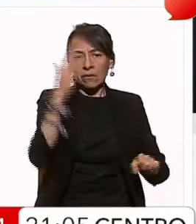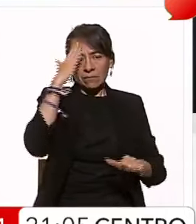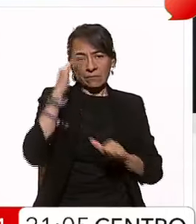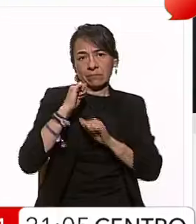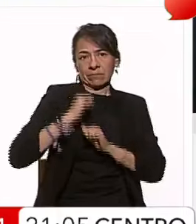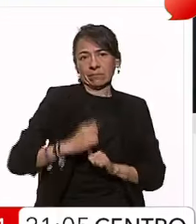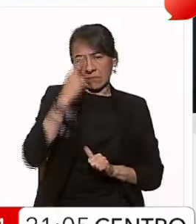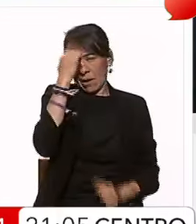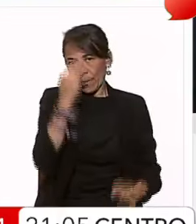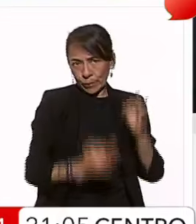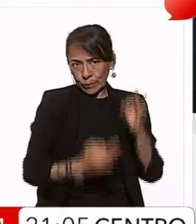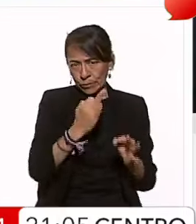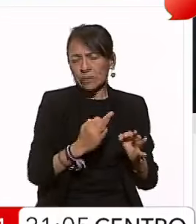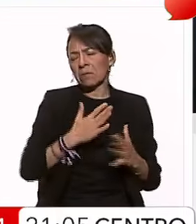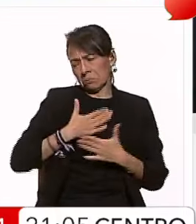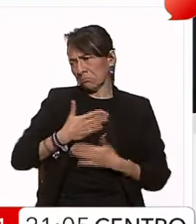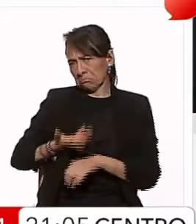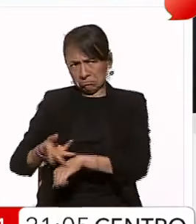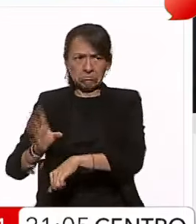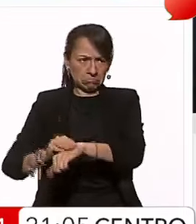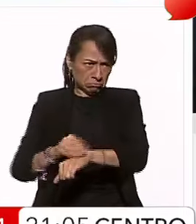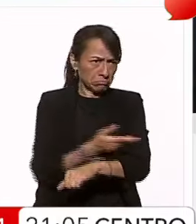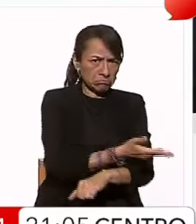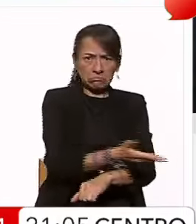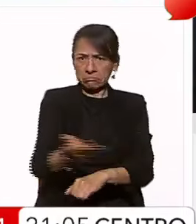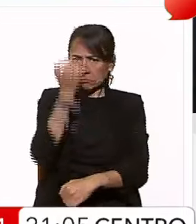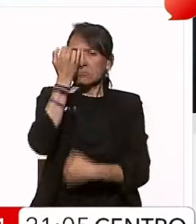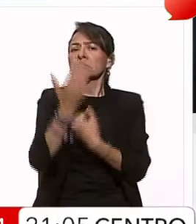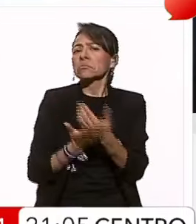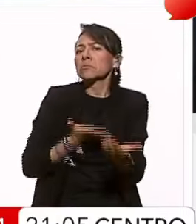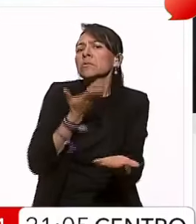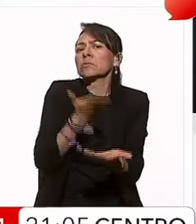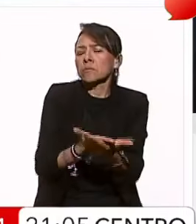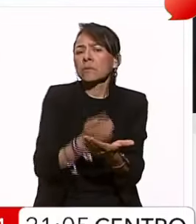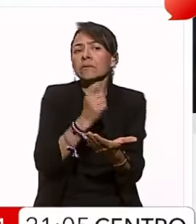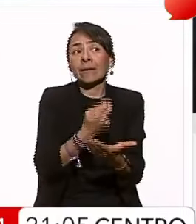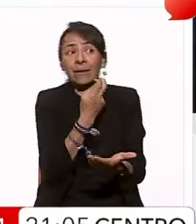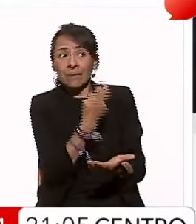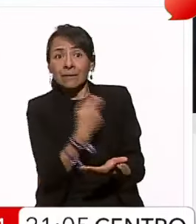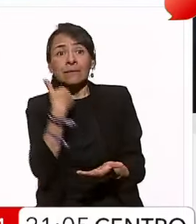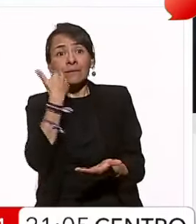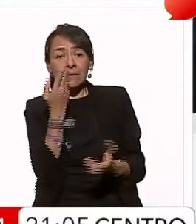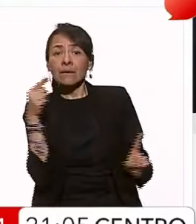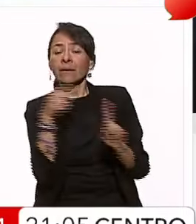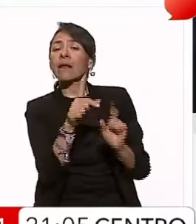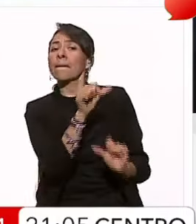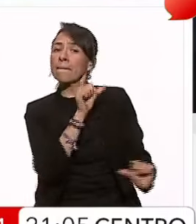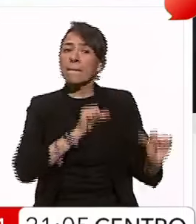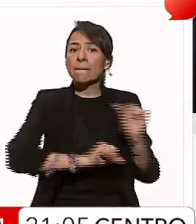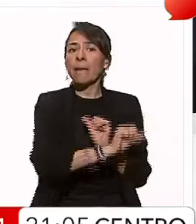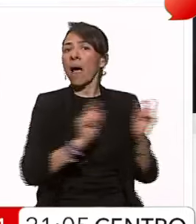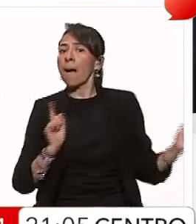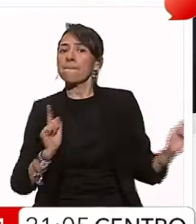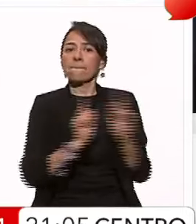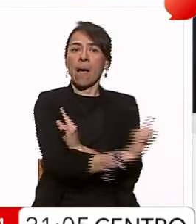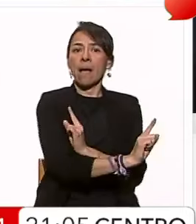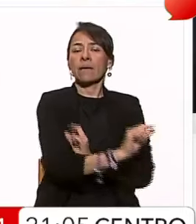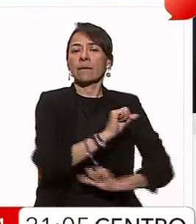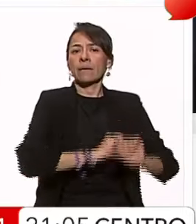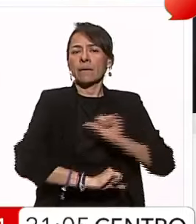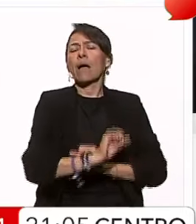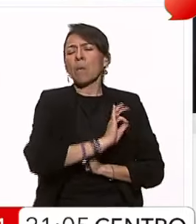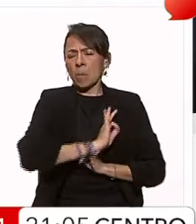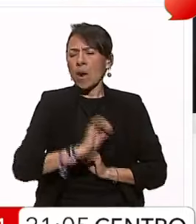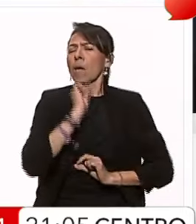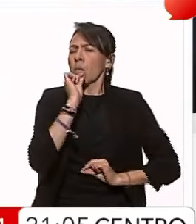Me permito hacer la sugerencia en el sentido de que esa sustitución pudiera hacerse de manera gradual